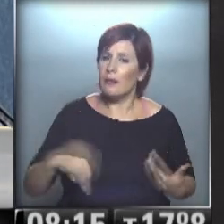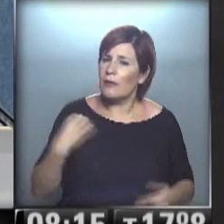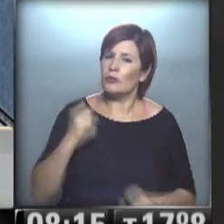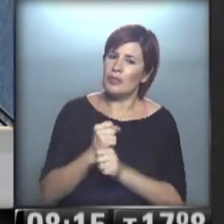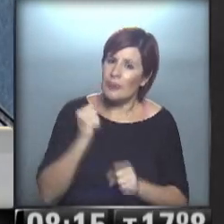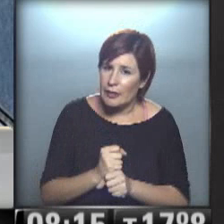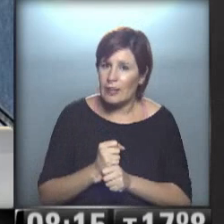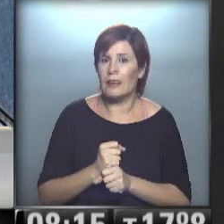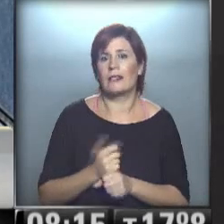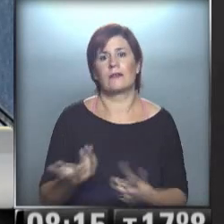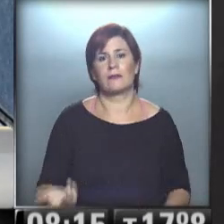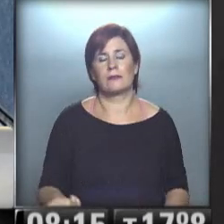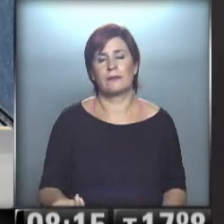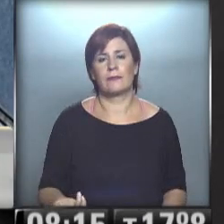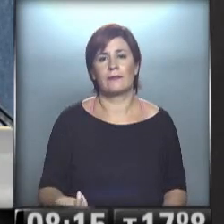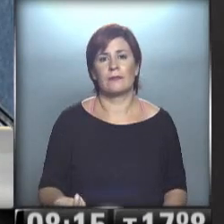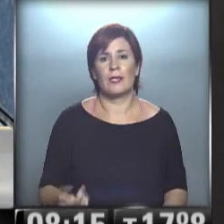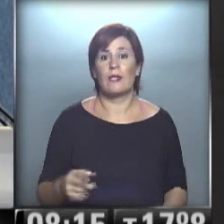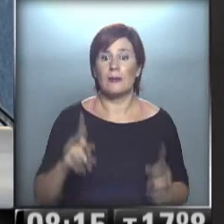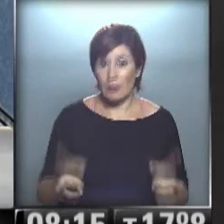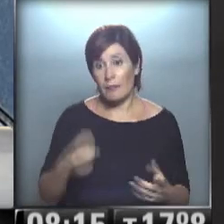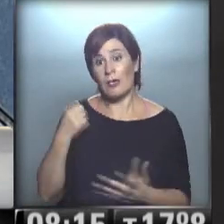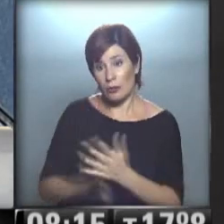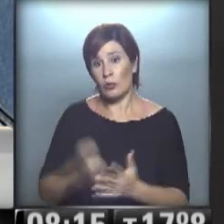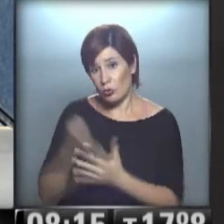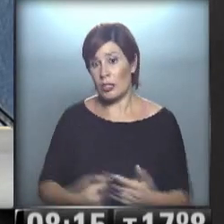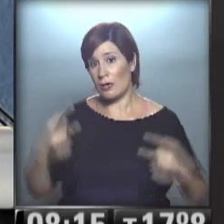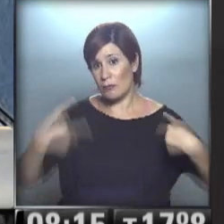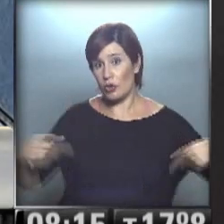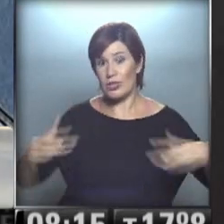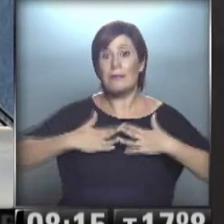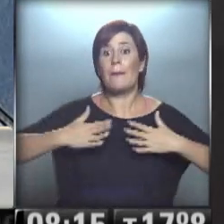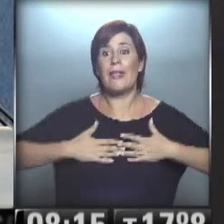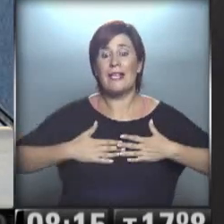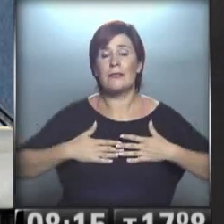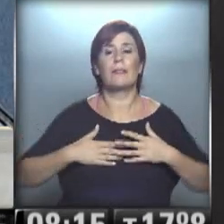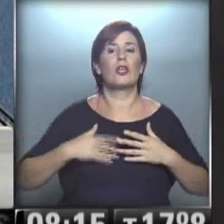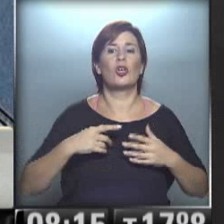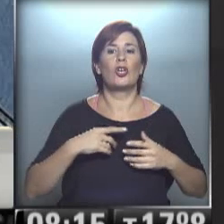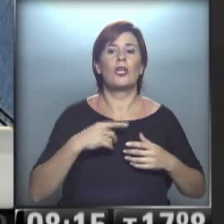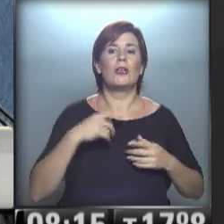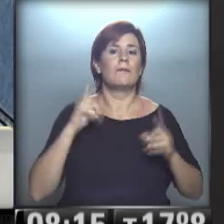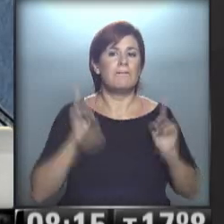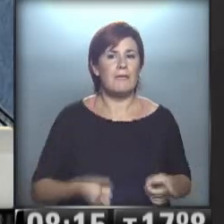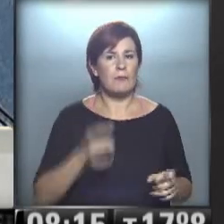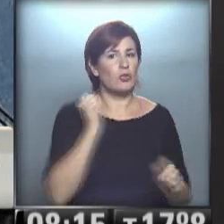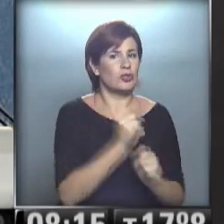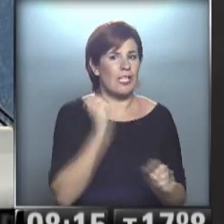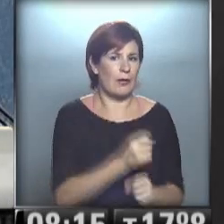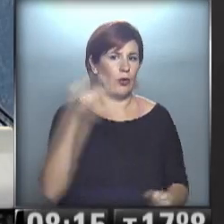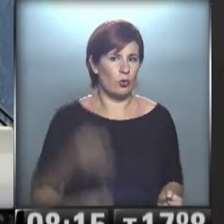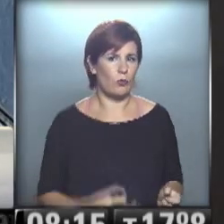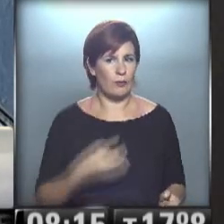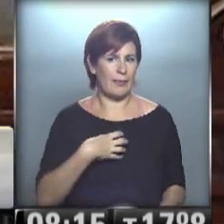poder finalmente luchar por sus legítimas reivindicaciones y reclamos, pero en un contexto de garantizar días de